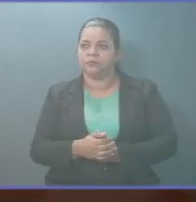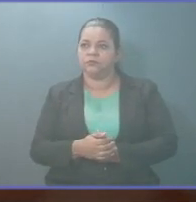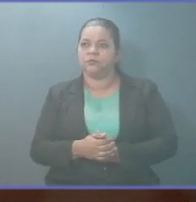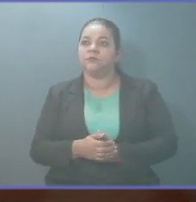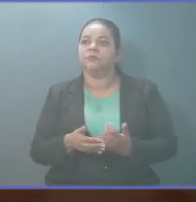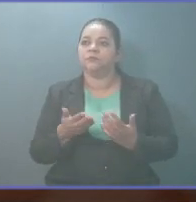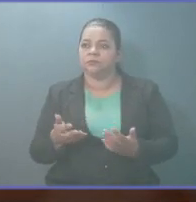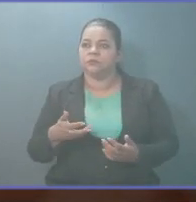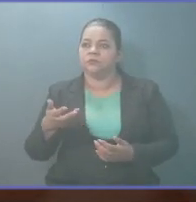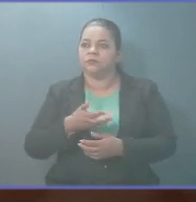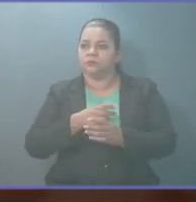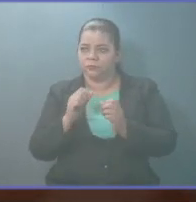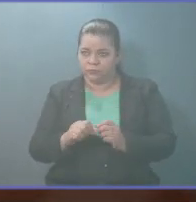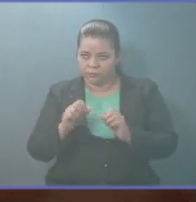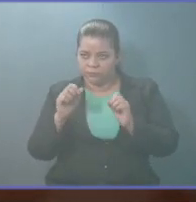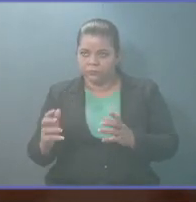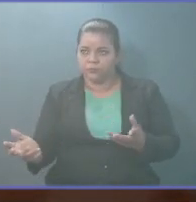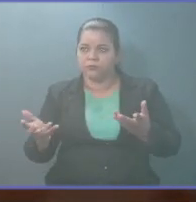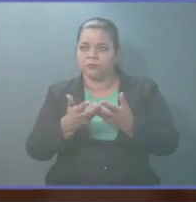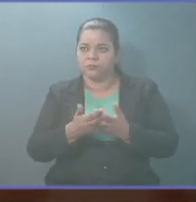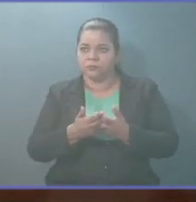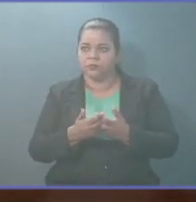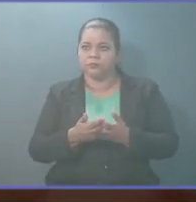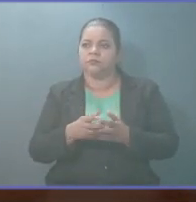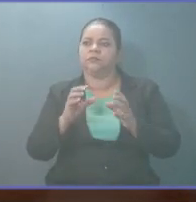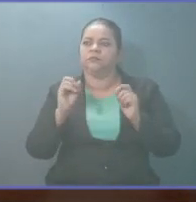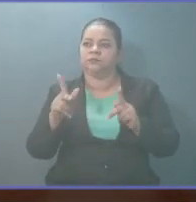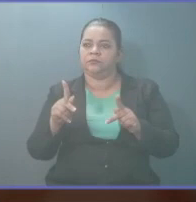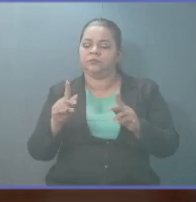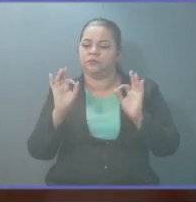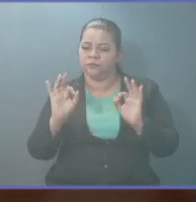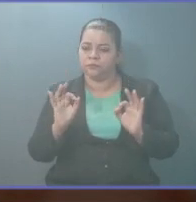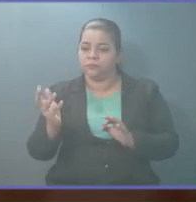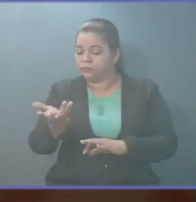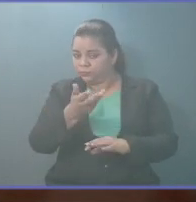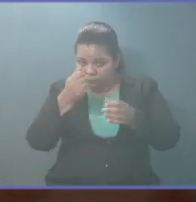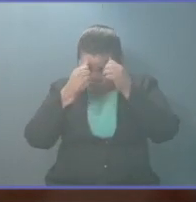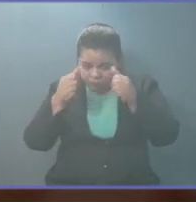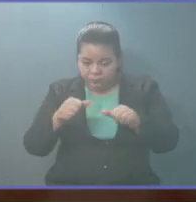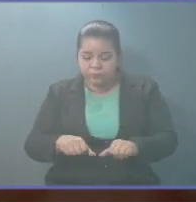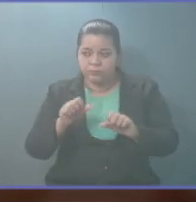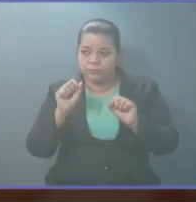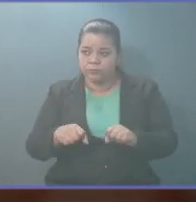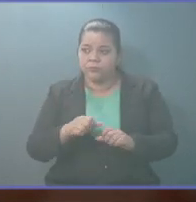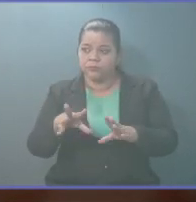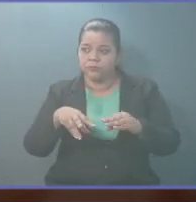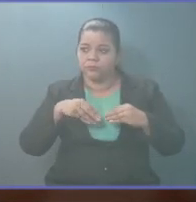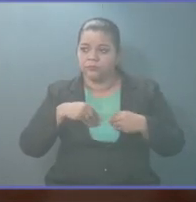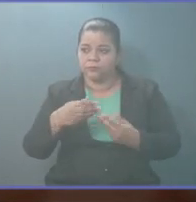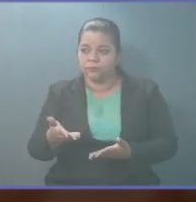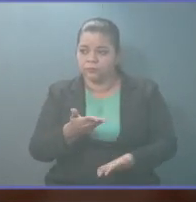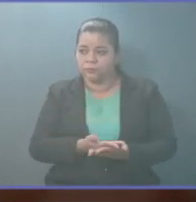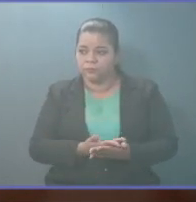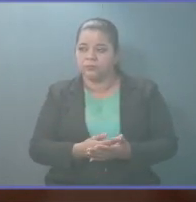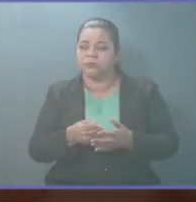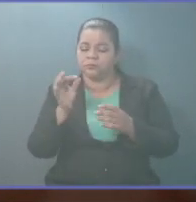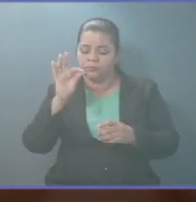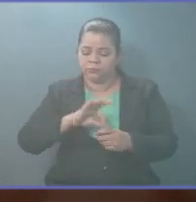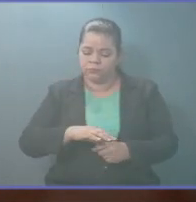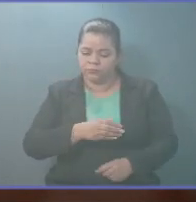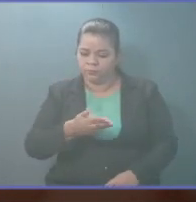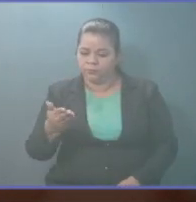ellos pusieron en ese párrafo, al menos en ese párrafo. Ok. Sí, miren, esta es un artículo un poco